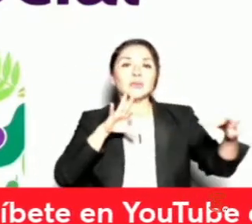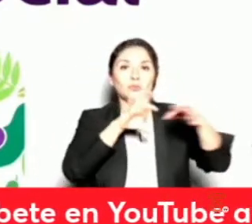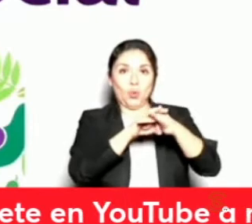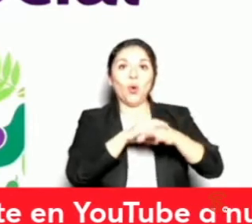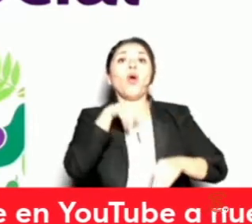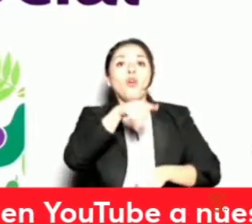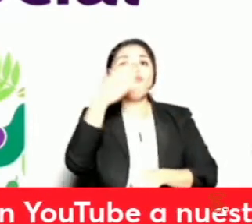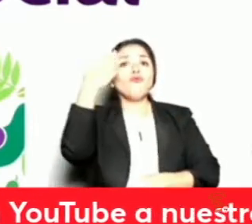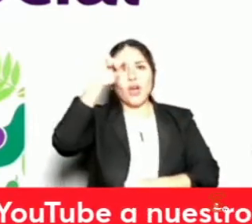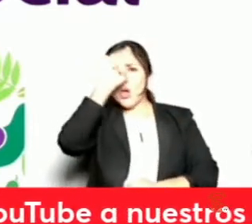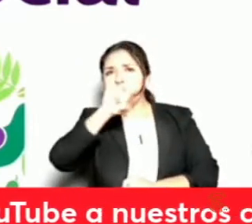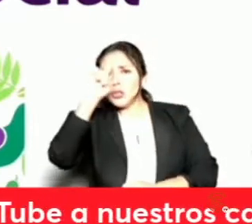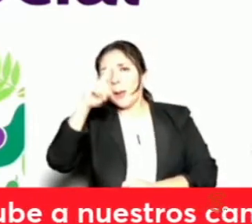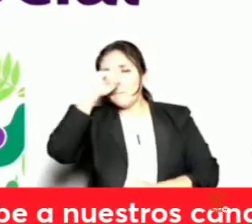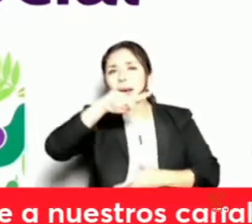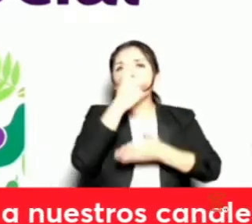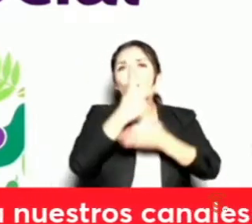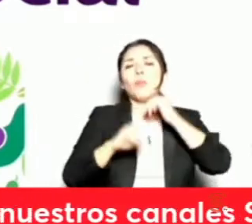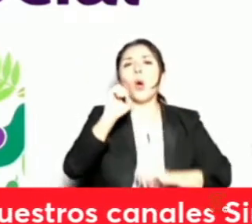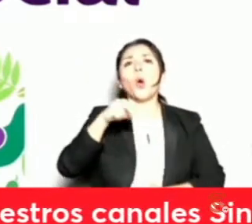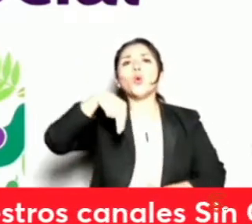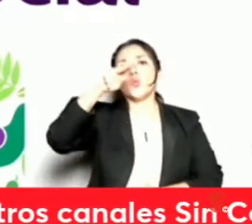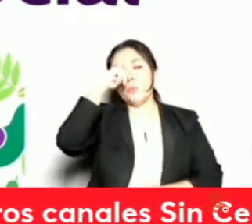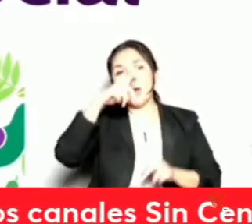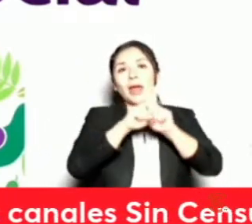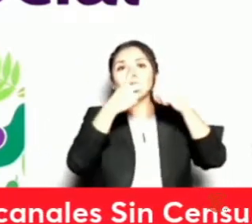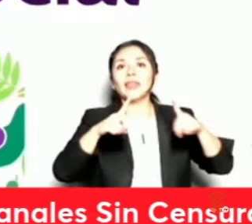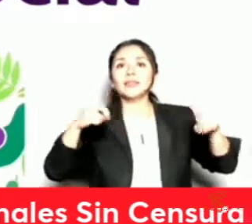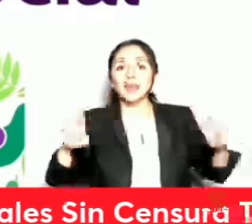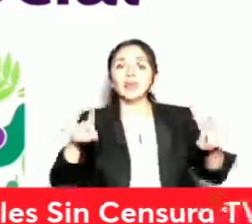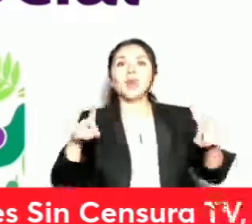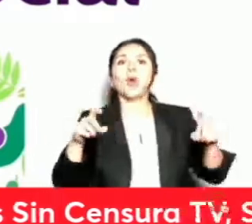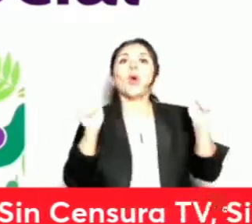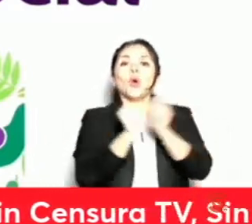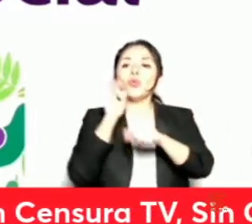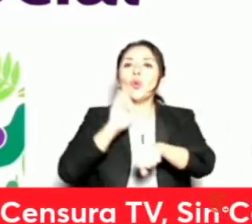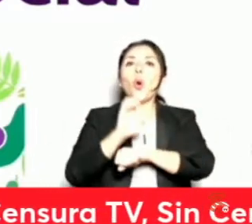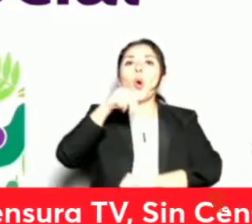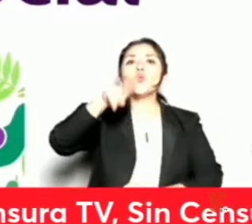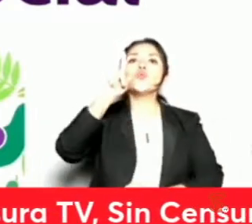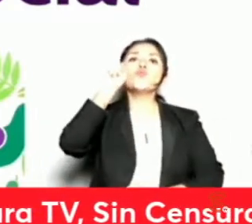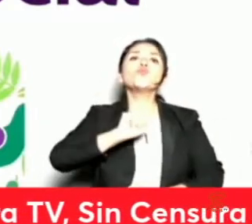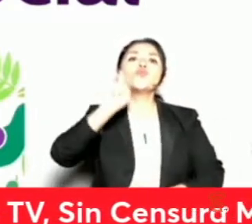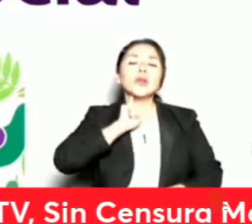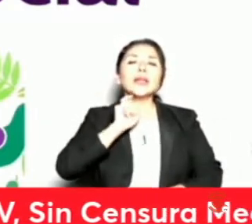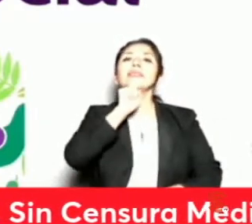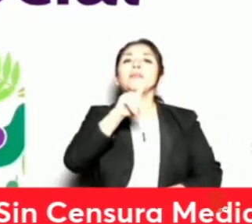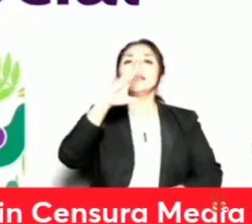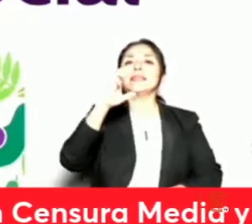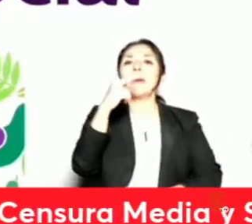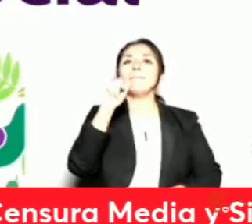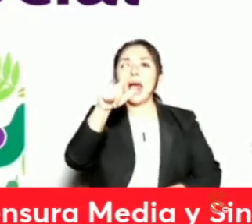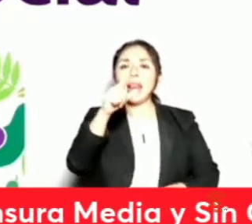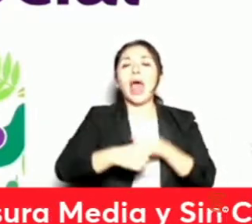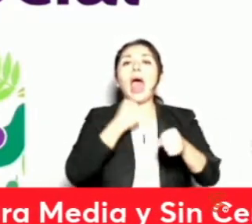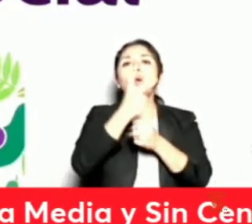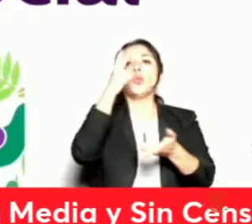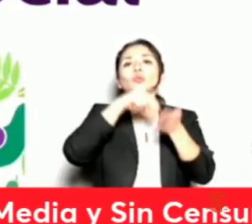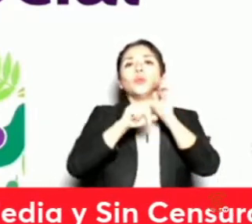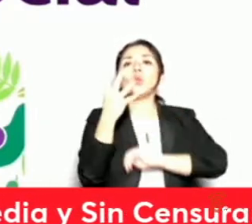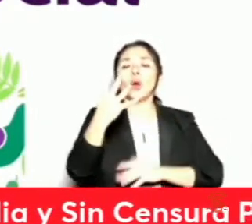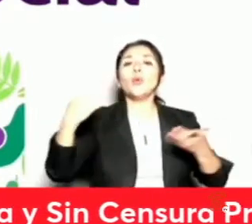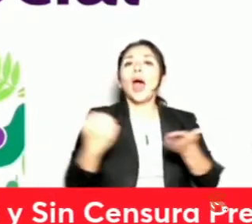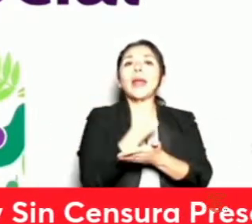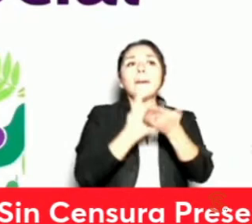Ha sido consultora del Programa de Naciones Unidas para el Desarrollo de ONU Mujeres y de la CEPAL. En 2004 obtuvo el Premio Nacional